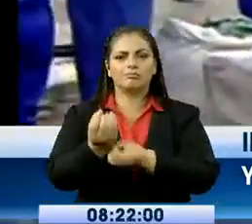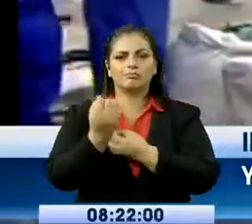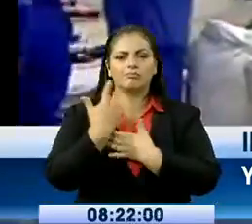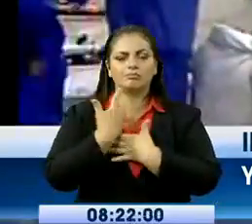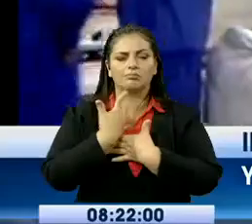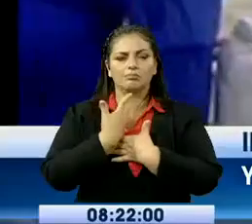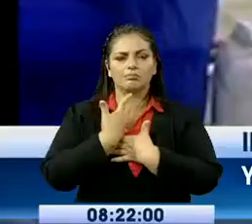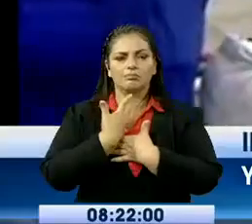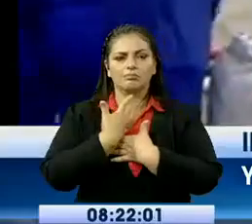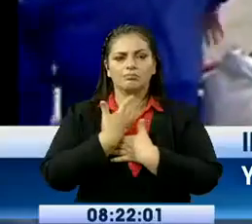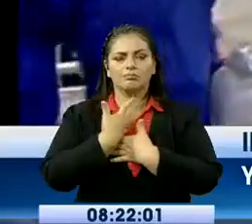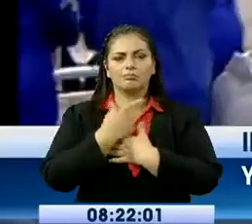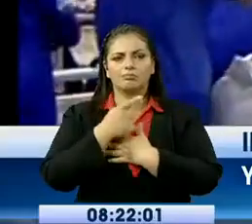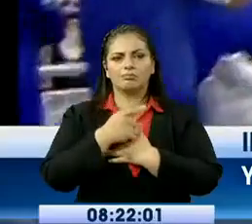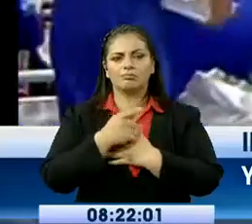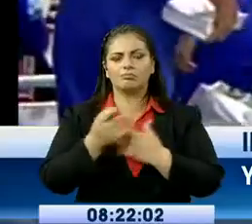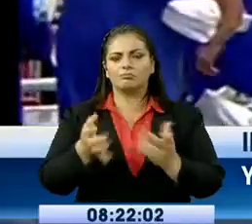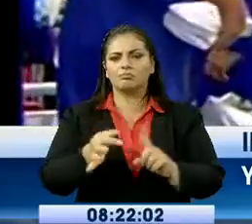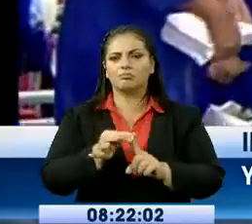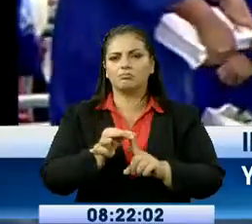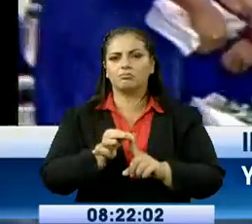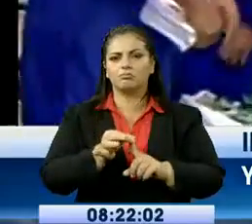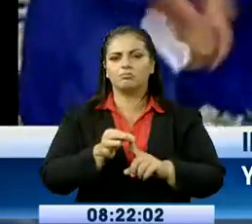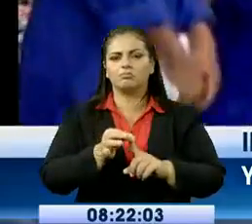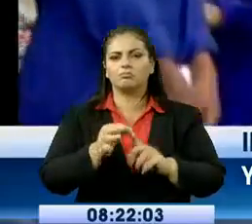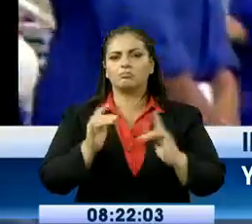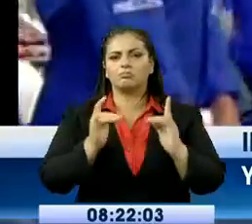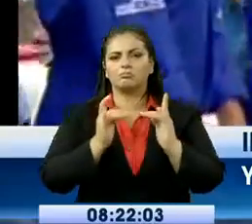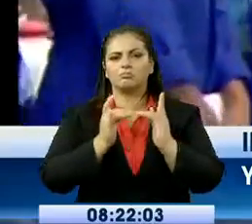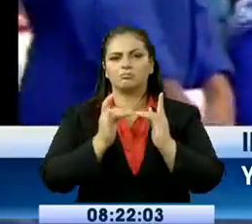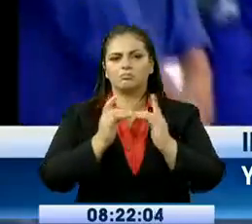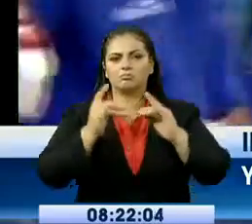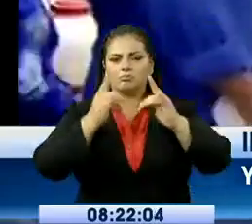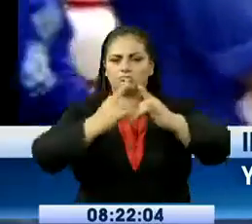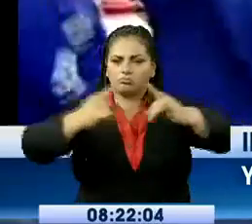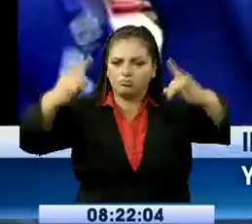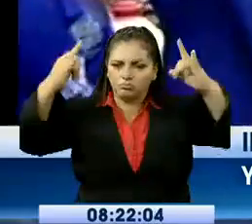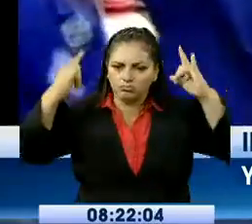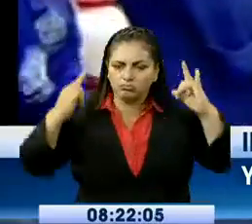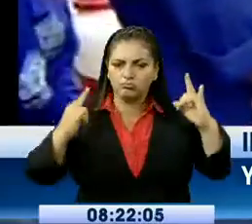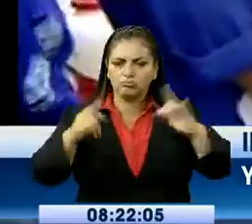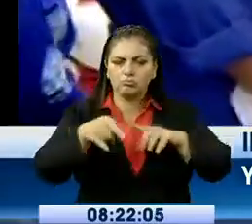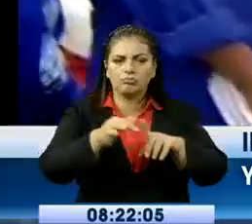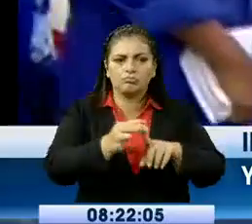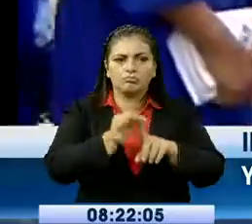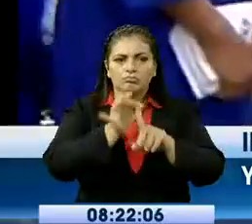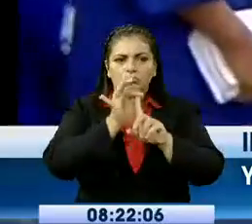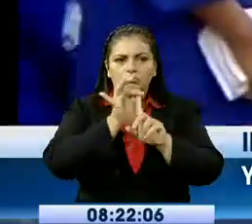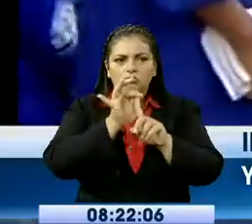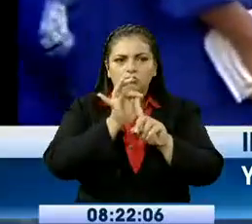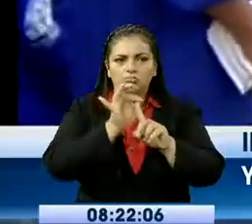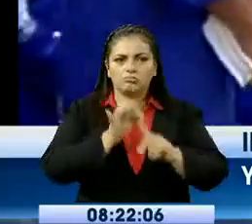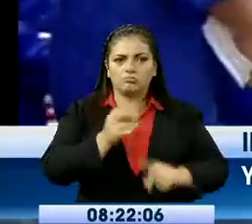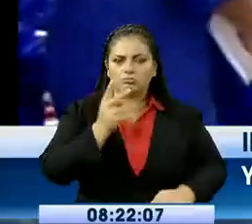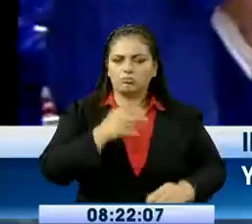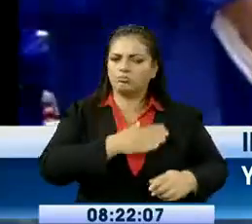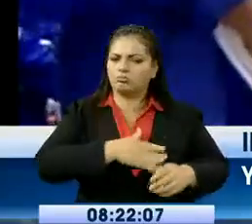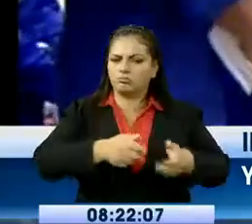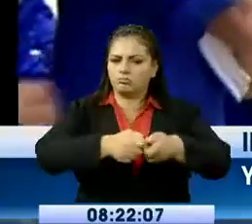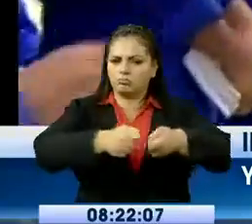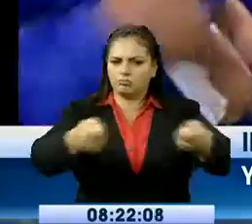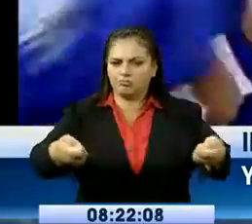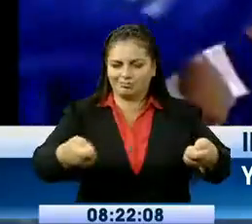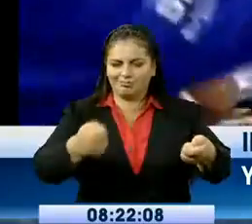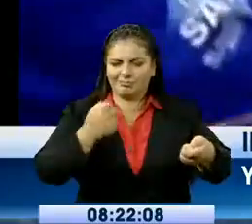toldo tiene una característica especial, ¿no? Que el mosquito impacta directamente. Puede abrirlo, por favor. Alguien que lo